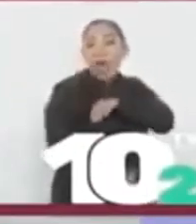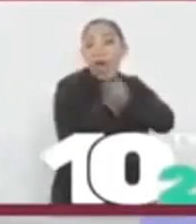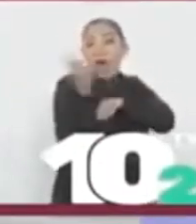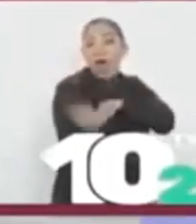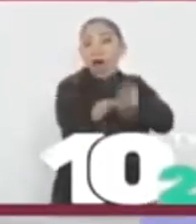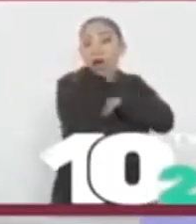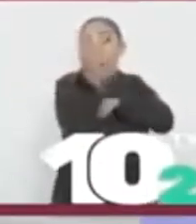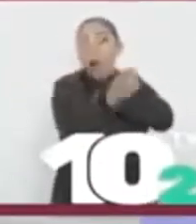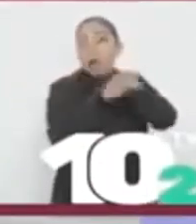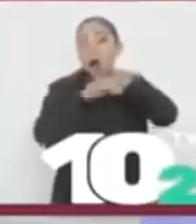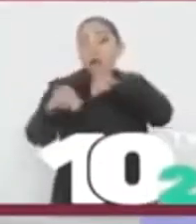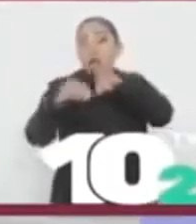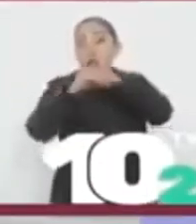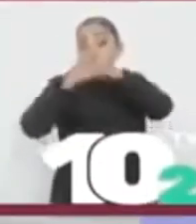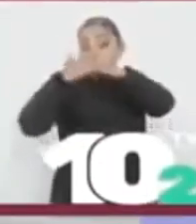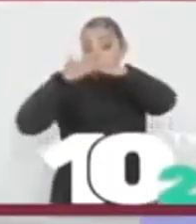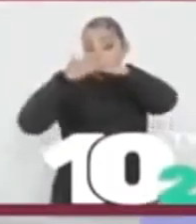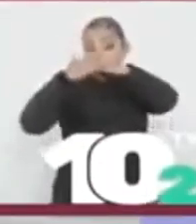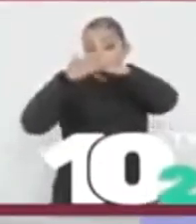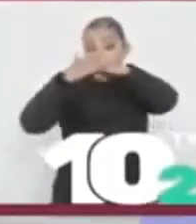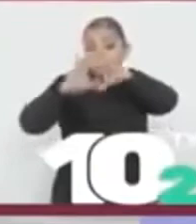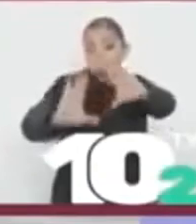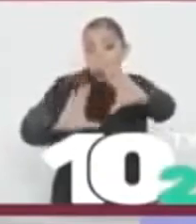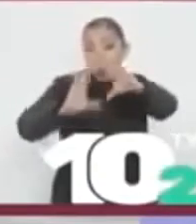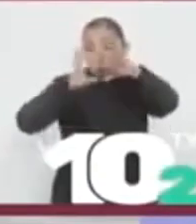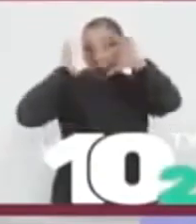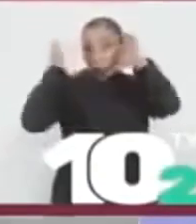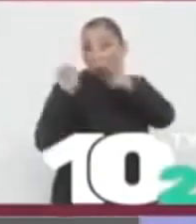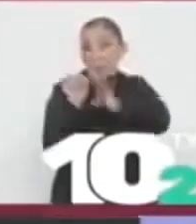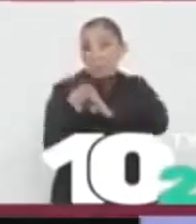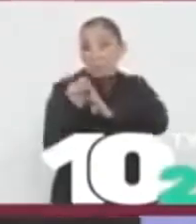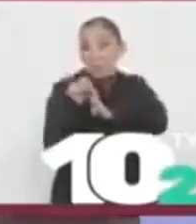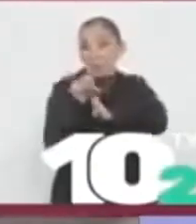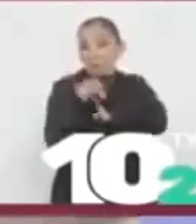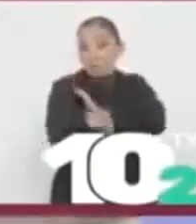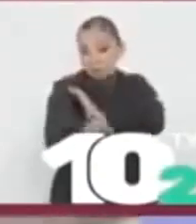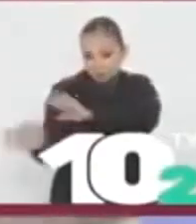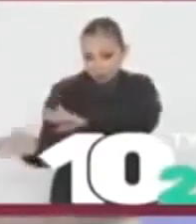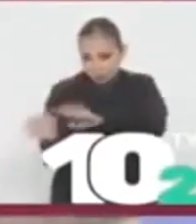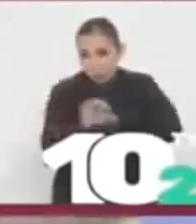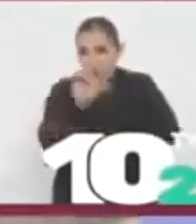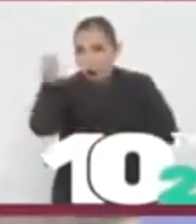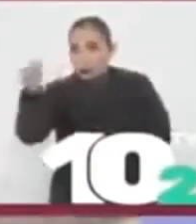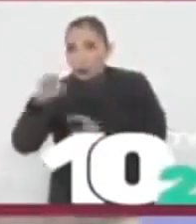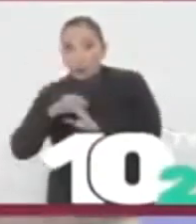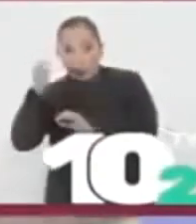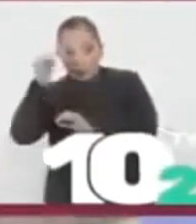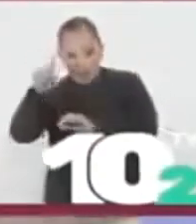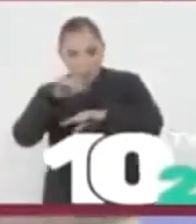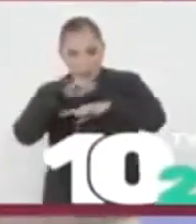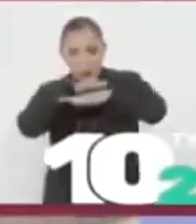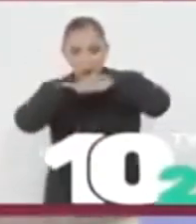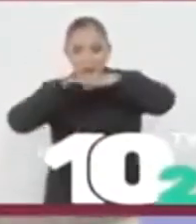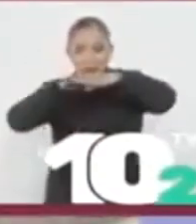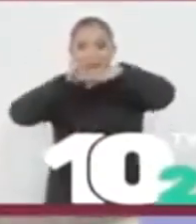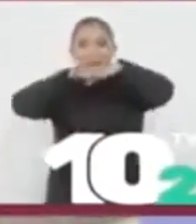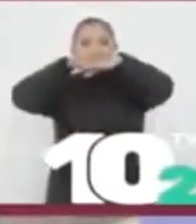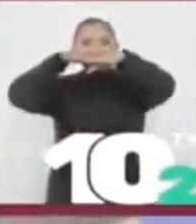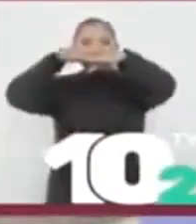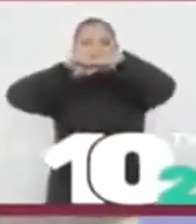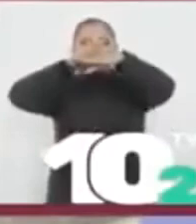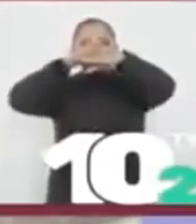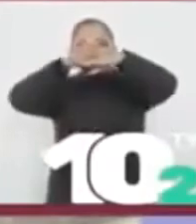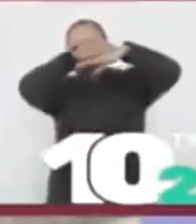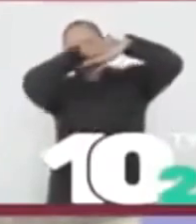infinito, siendo ese movimiento en línea recta y con rapidez constante. Si de otra manera este cuerpo se deslizara sobre